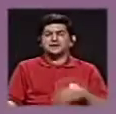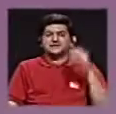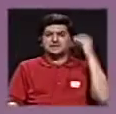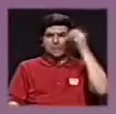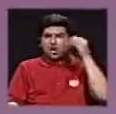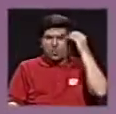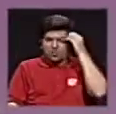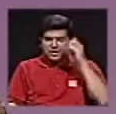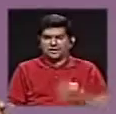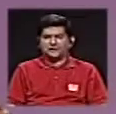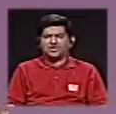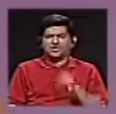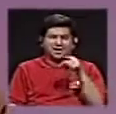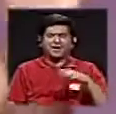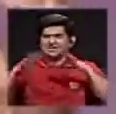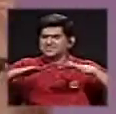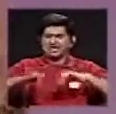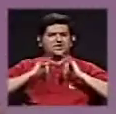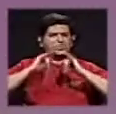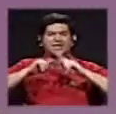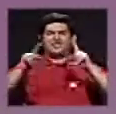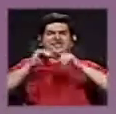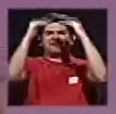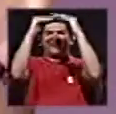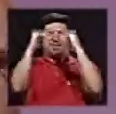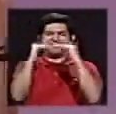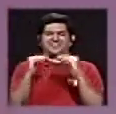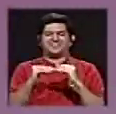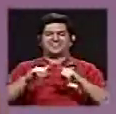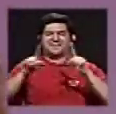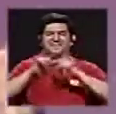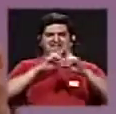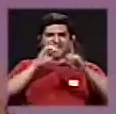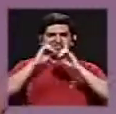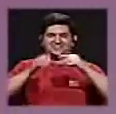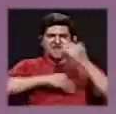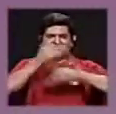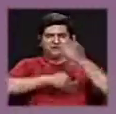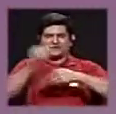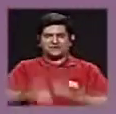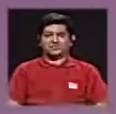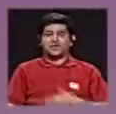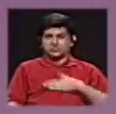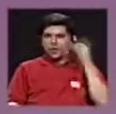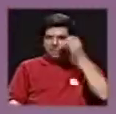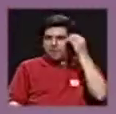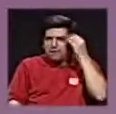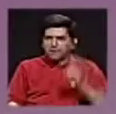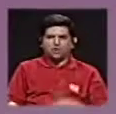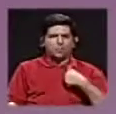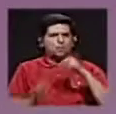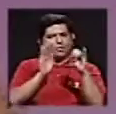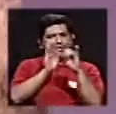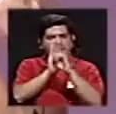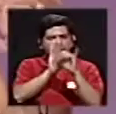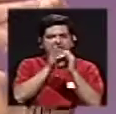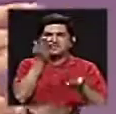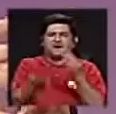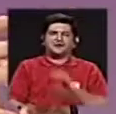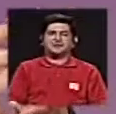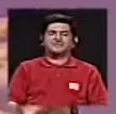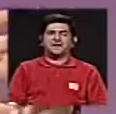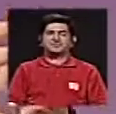desde un espacio tan común sino que siguen diferentes niveles y en diferentes diálogos que se fueron desarrollando entonces uno puede identificar tal vez en algún momento que